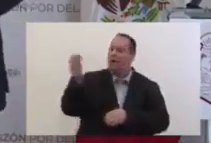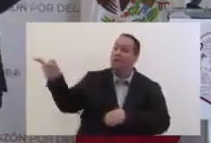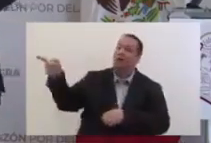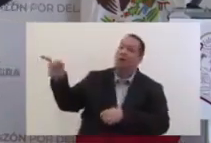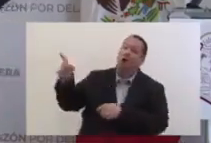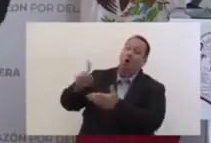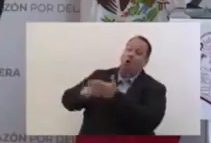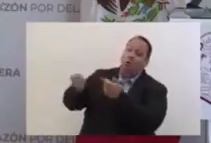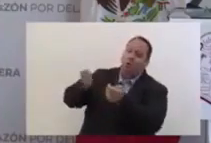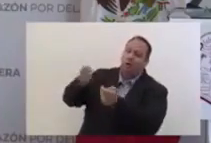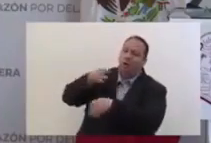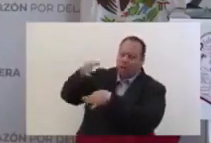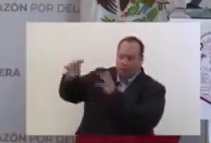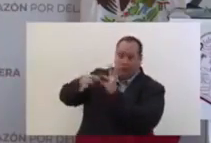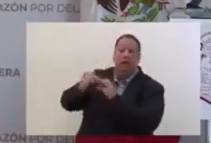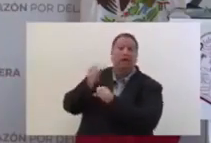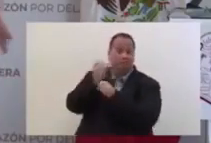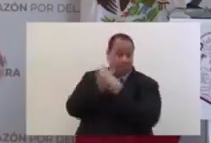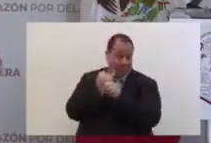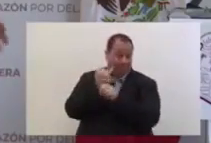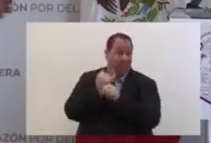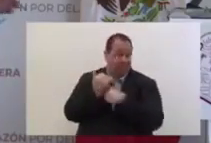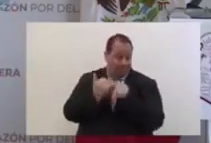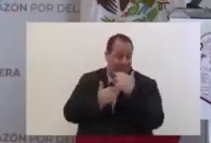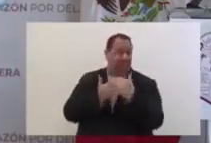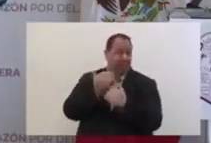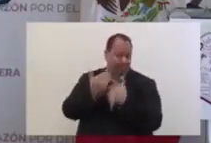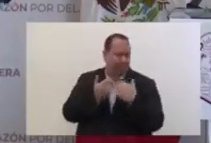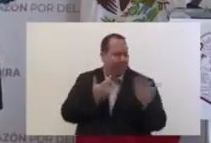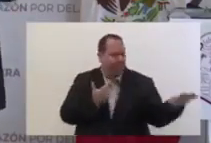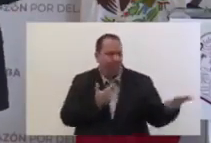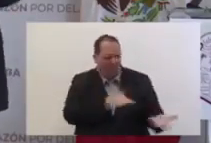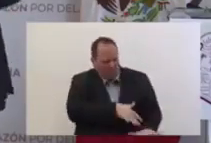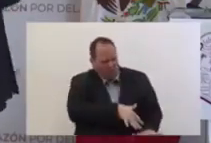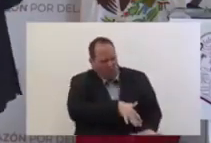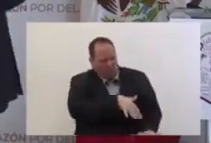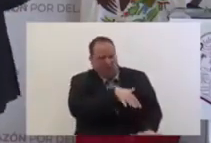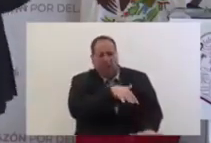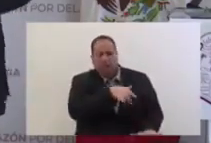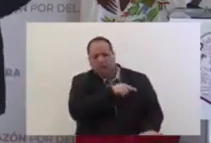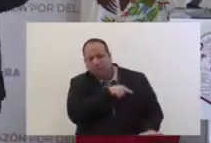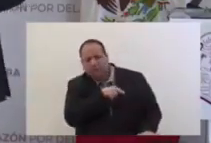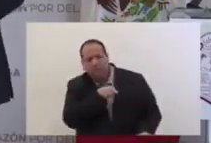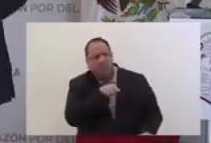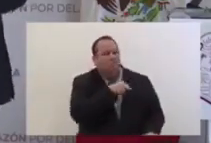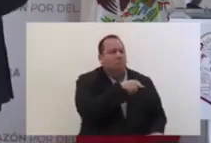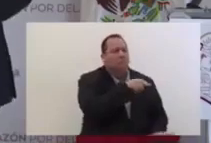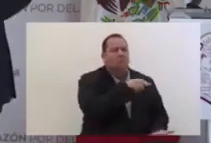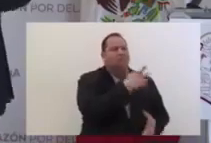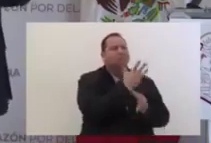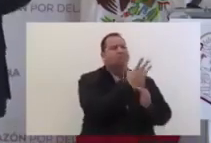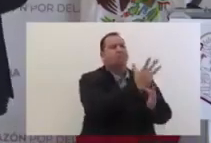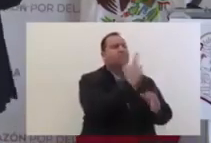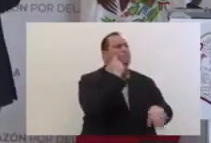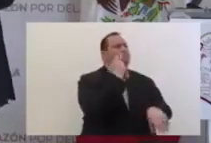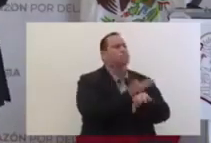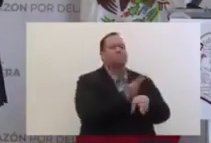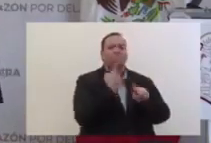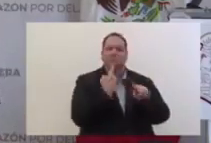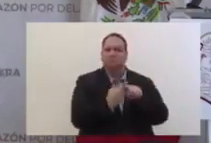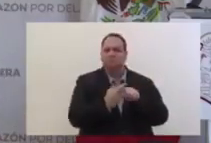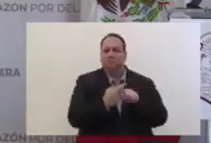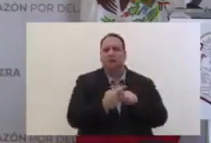interno de control, existe una investigación en curso para seguir la trazabilidad y deslindar responsabilidades en cada